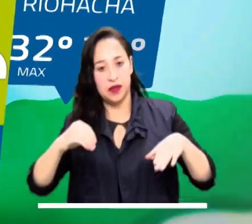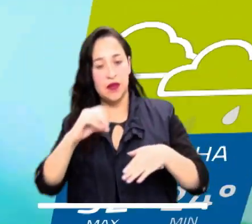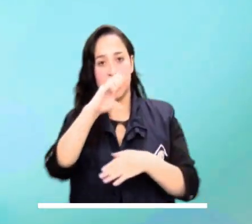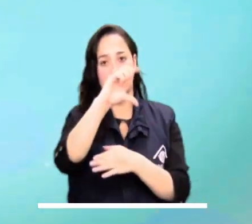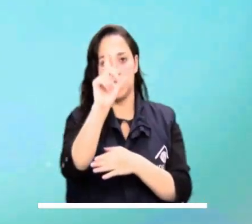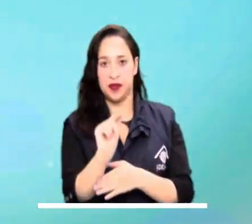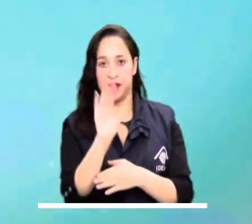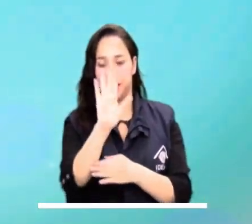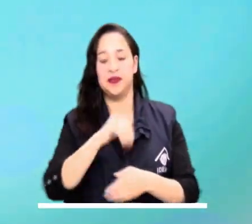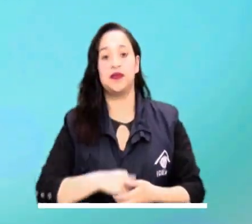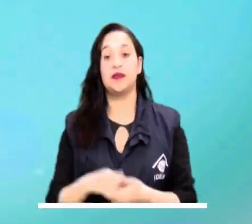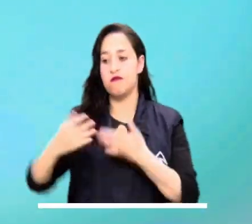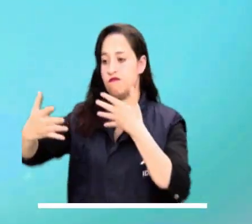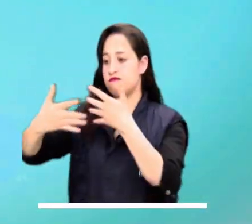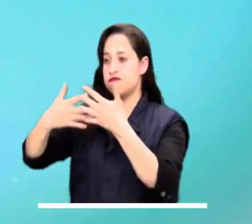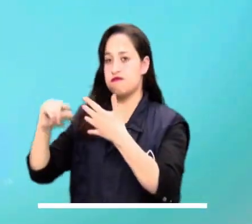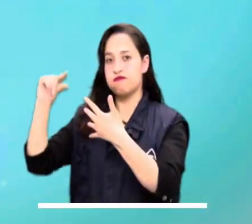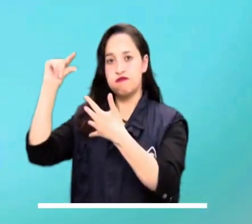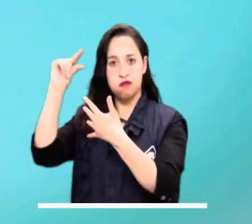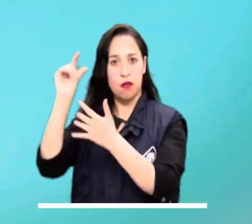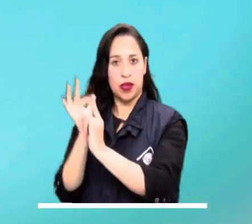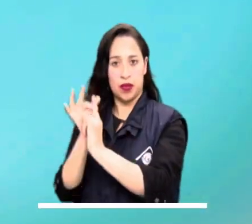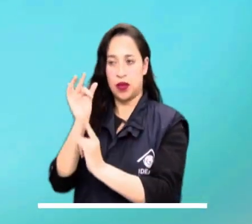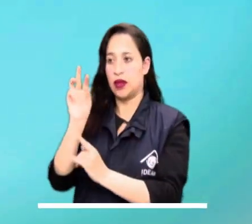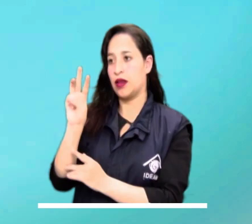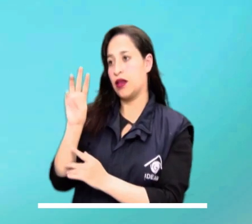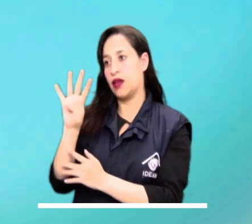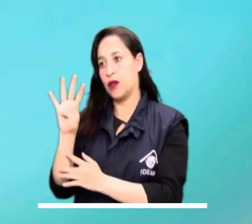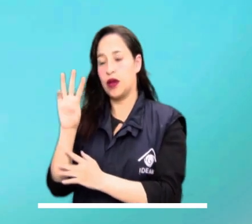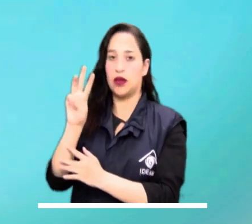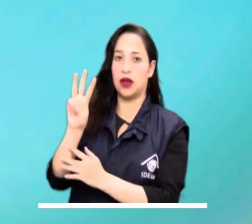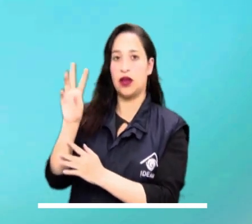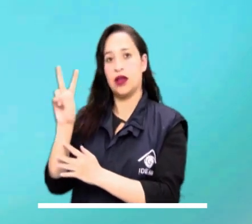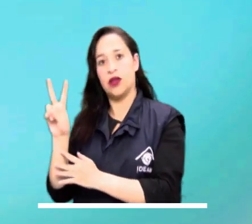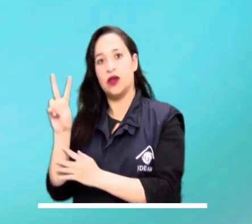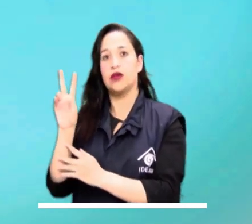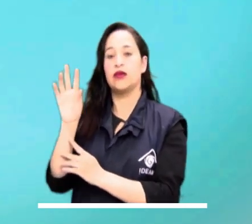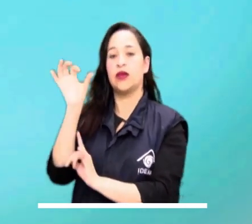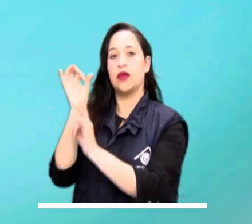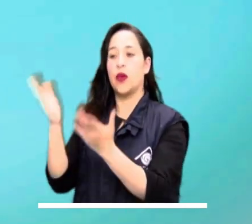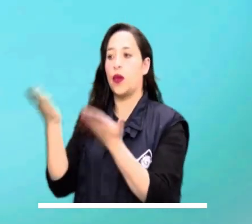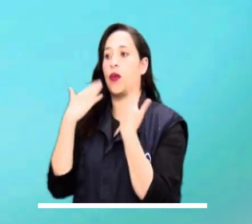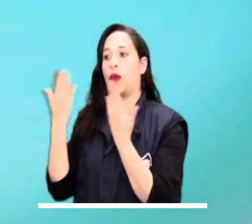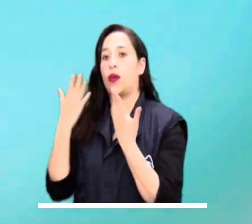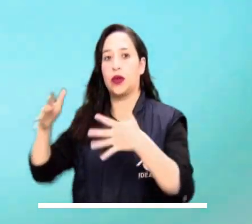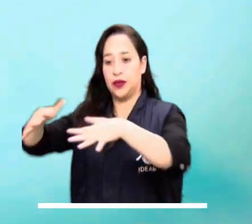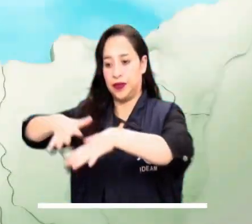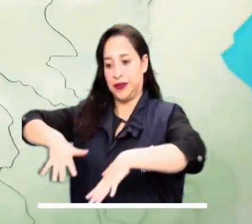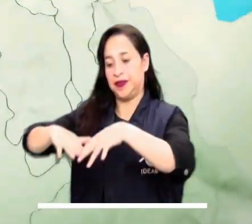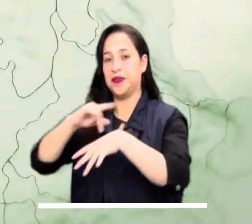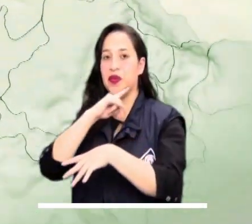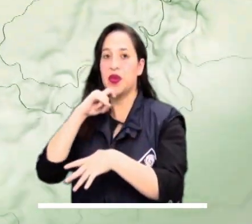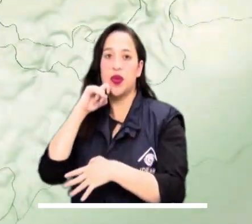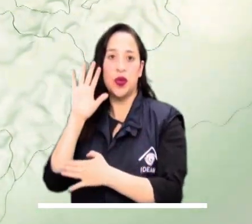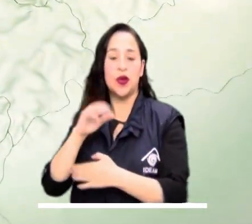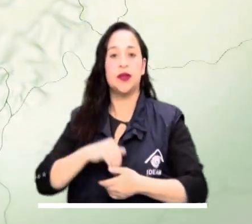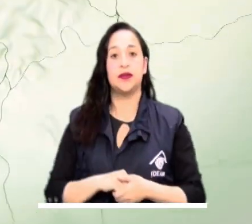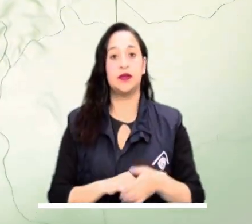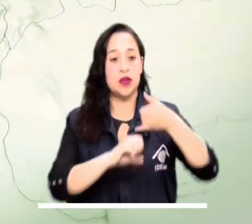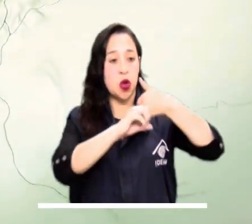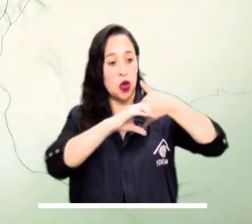Cesar. El archipiélago de San Andrés estima temperaturas entre 24 y 32 grados, con nubosidad pasajera y tiempo seco sobre las